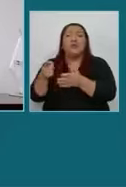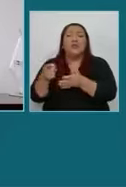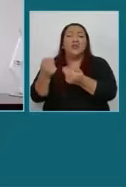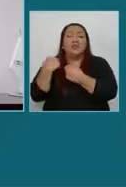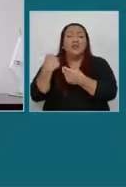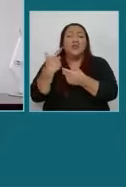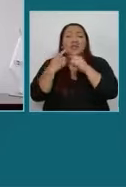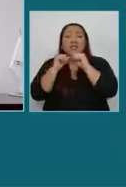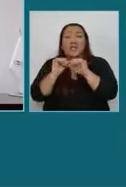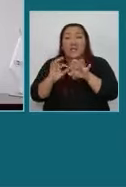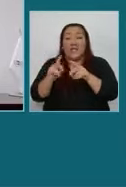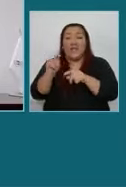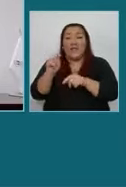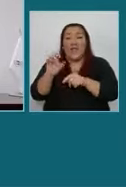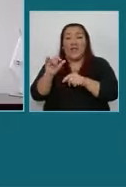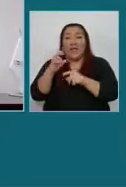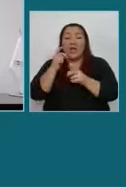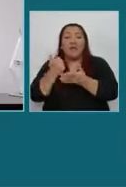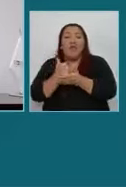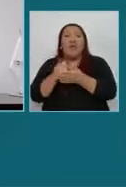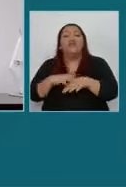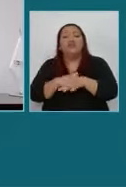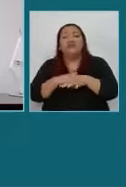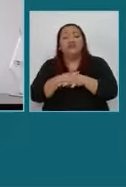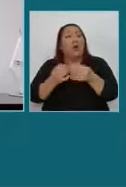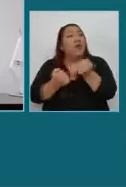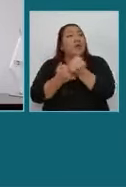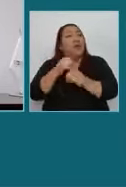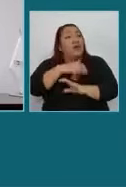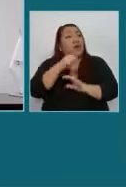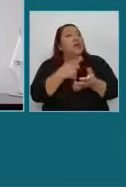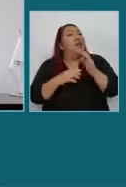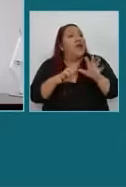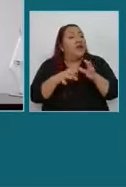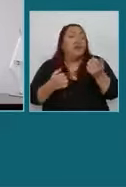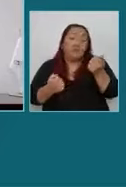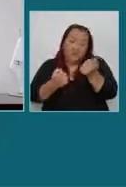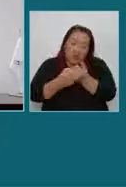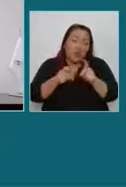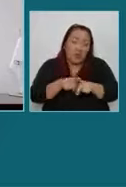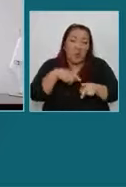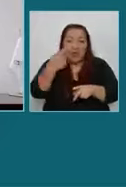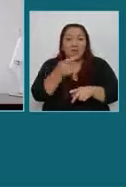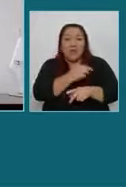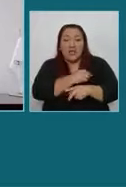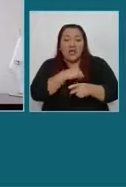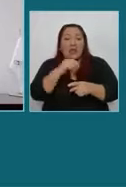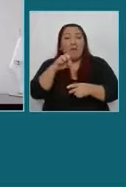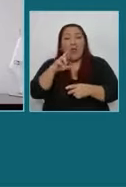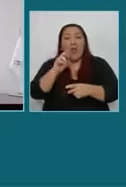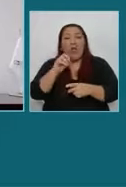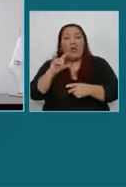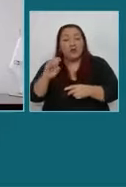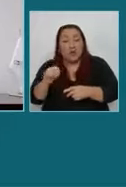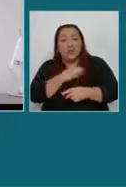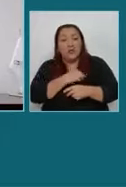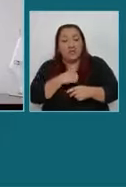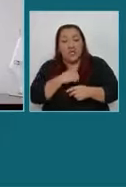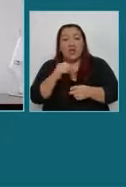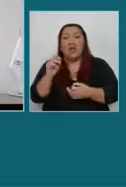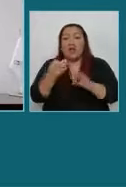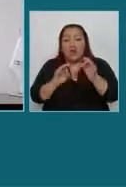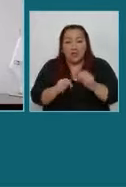de secretaría técnica y así apoyamos tanto al Ministerio de la Producción como al Ministerio de Economía y Finanzas, al de Agricultura y